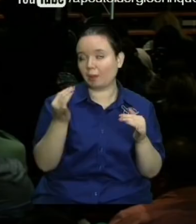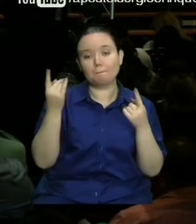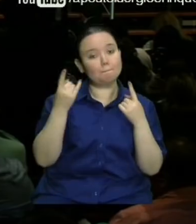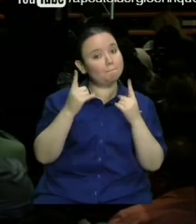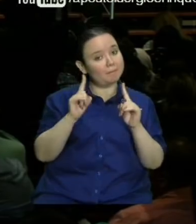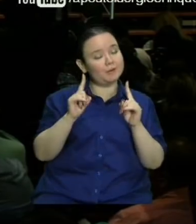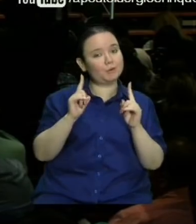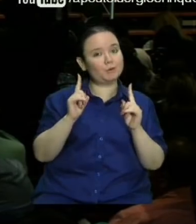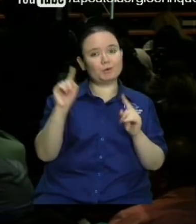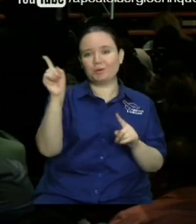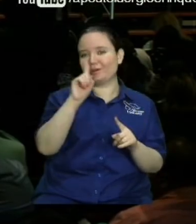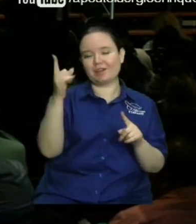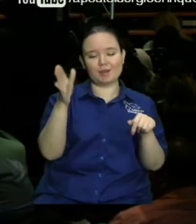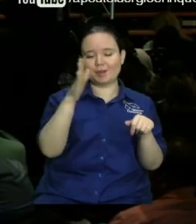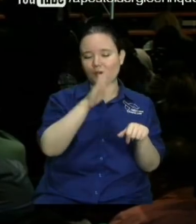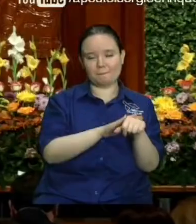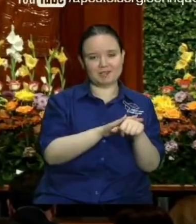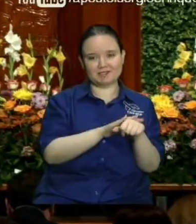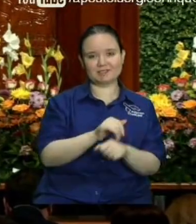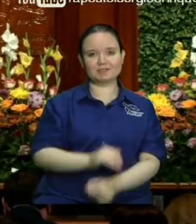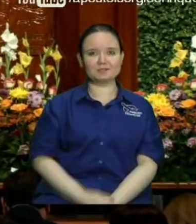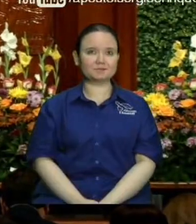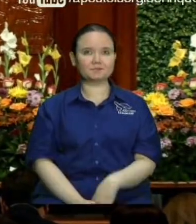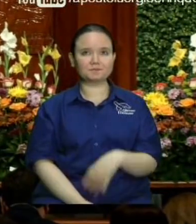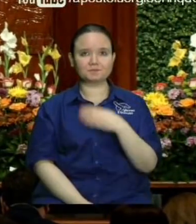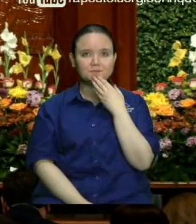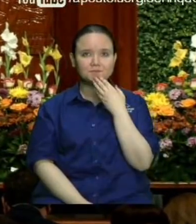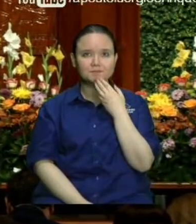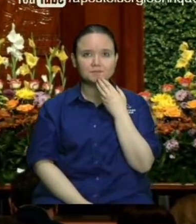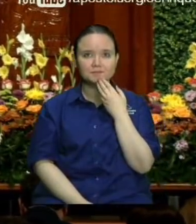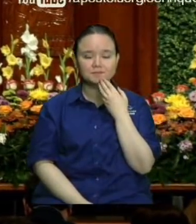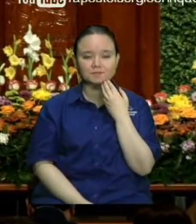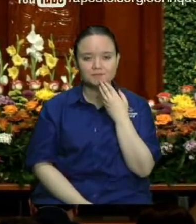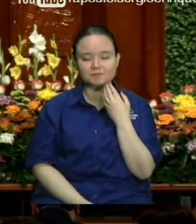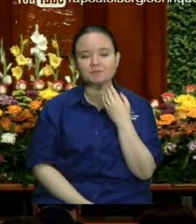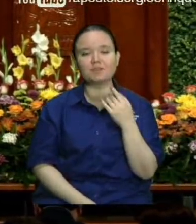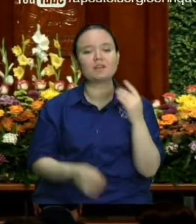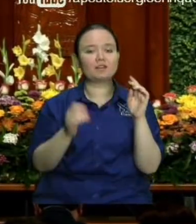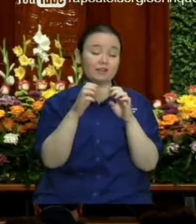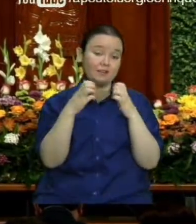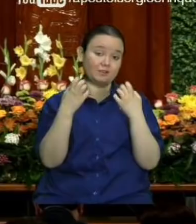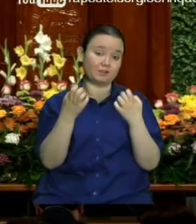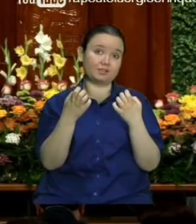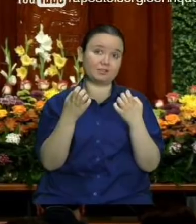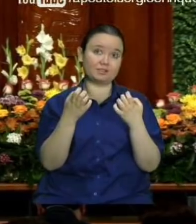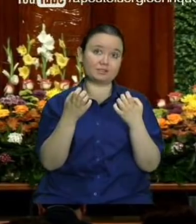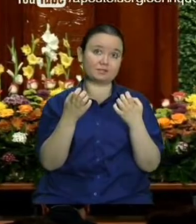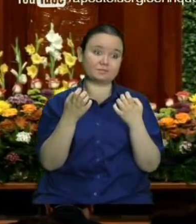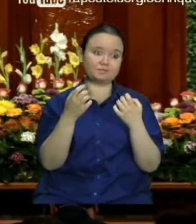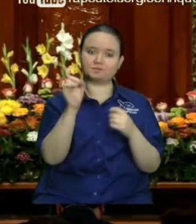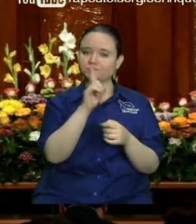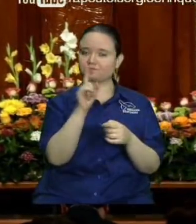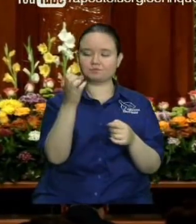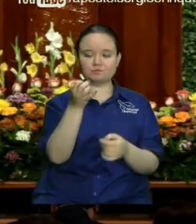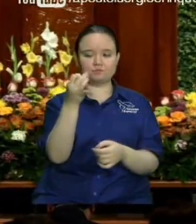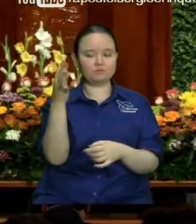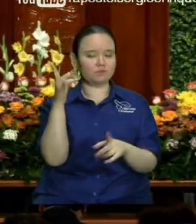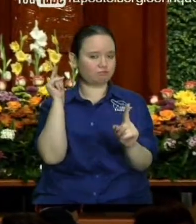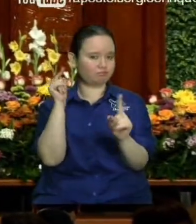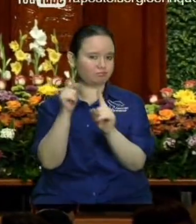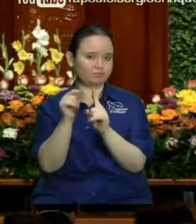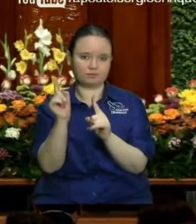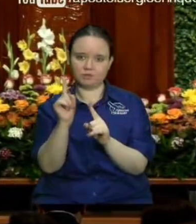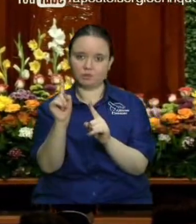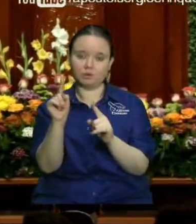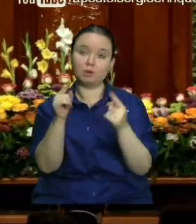templo, destruyeron todo, salieron por todo el mundo, creo que ya no contaron aparte, o el conteo no lo tienen exacto, pero